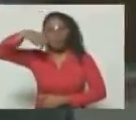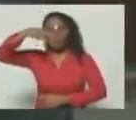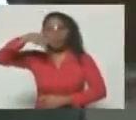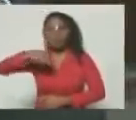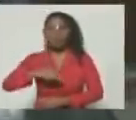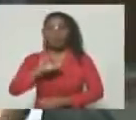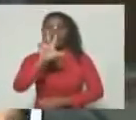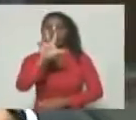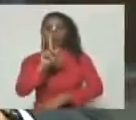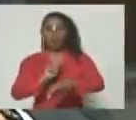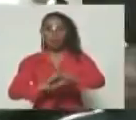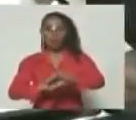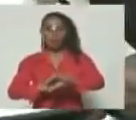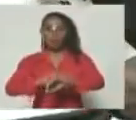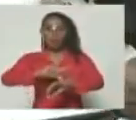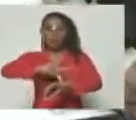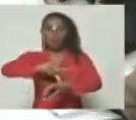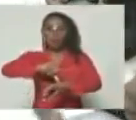3 minutos, diputado.